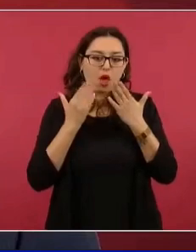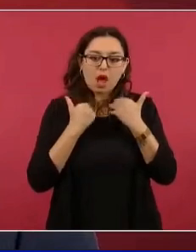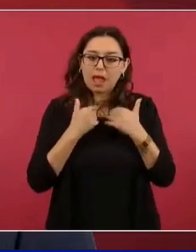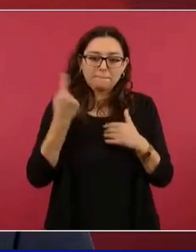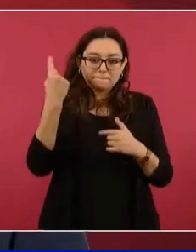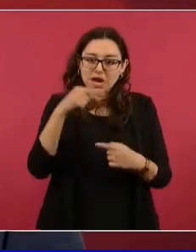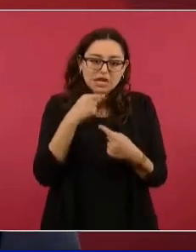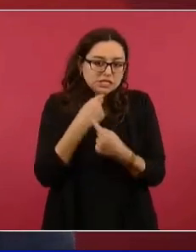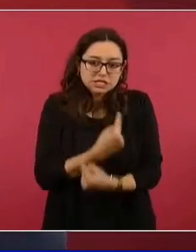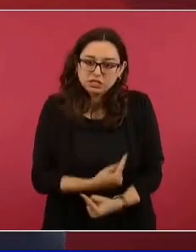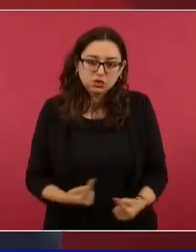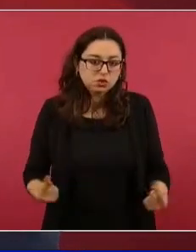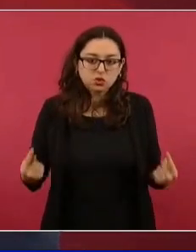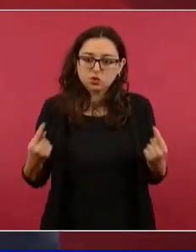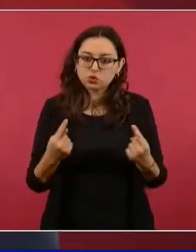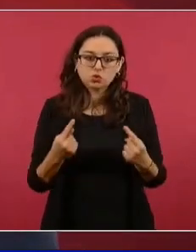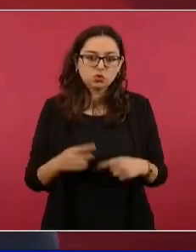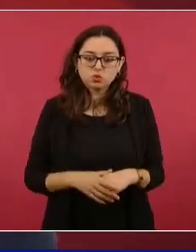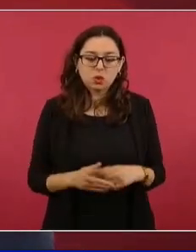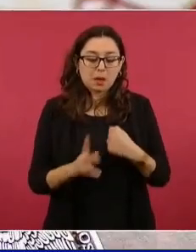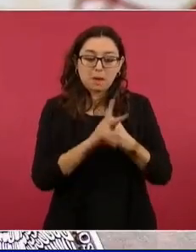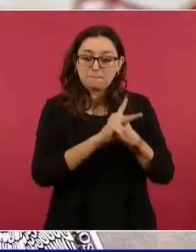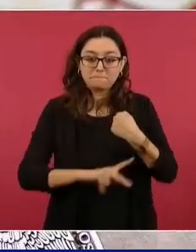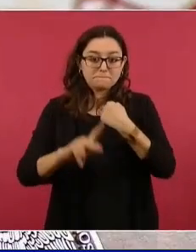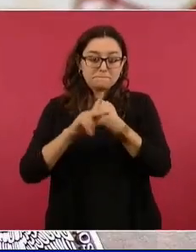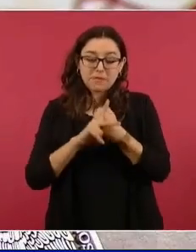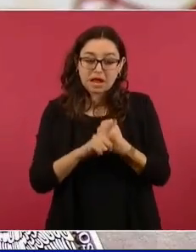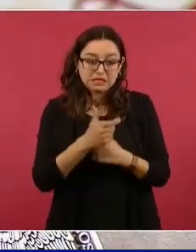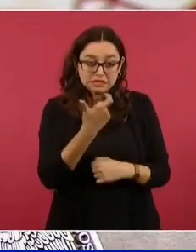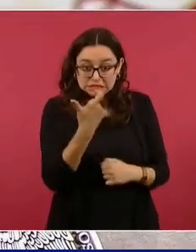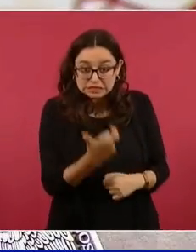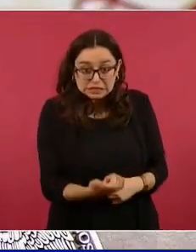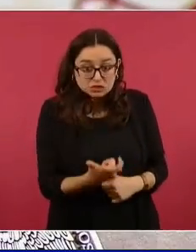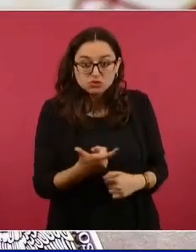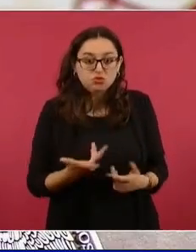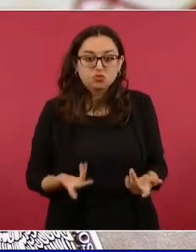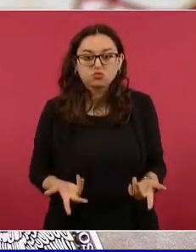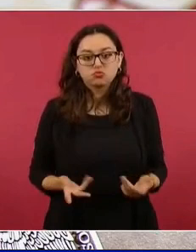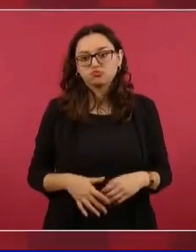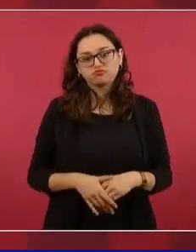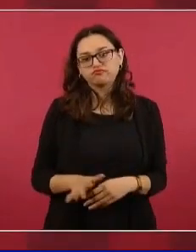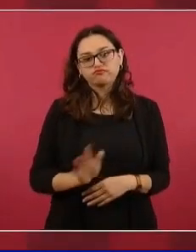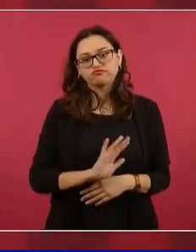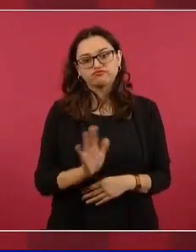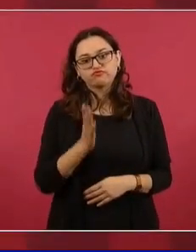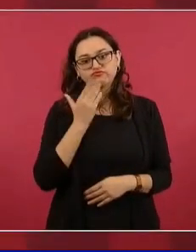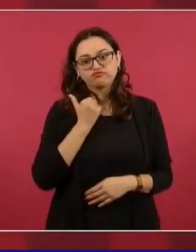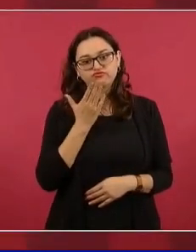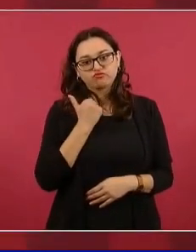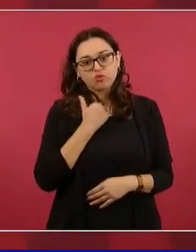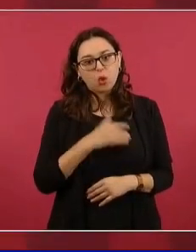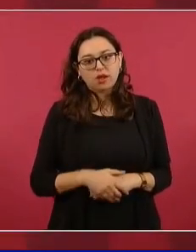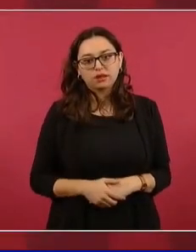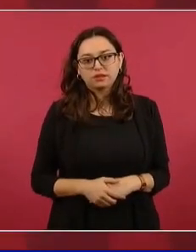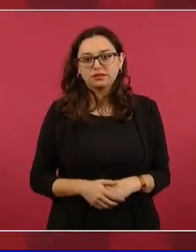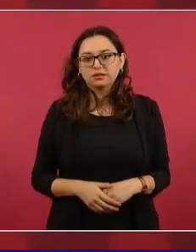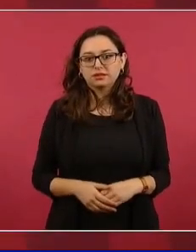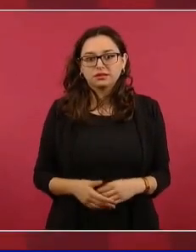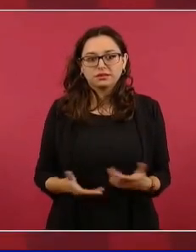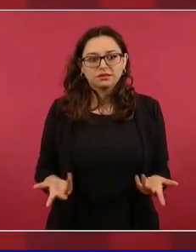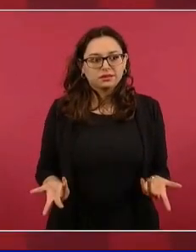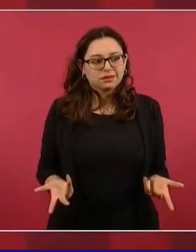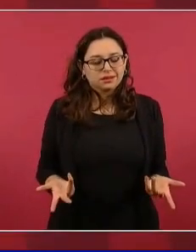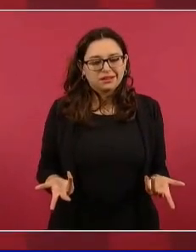de niños para países de ingresos medios y altos. Entonces, nuevamente una frustración, una gran